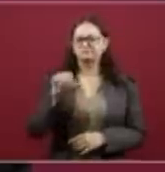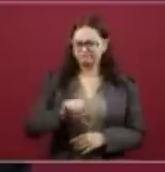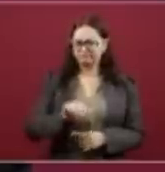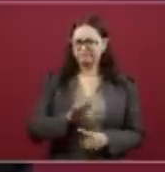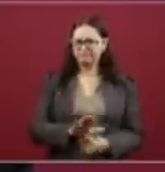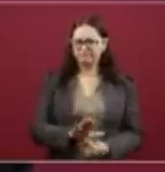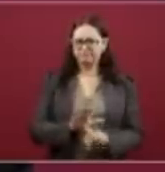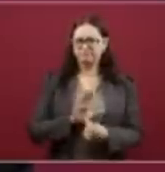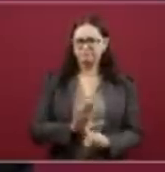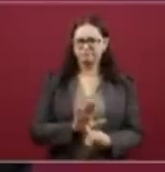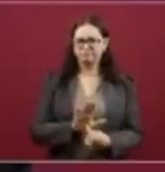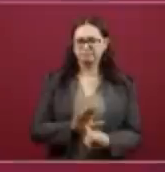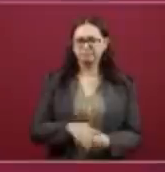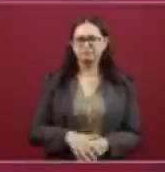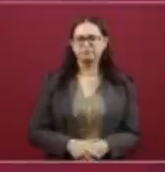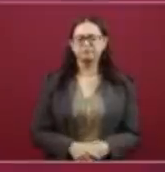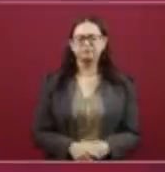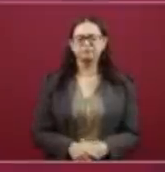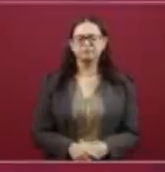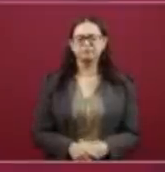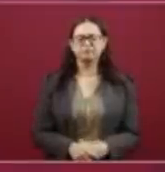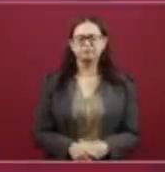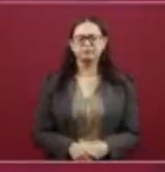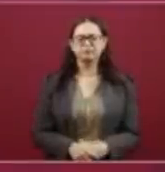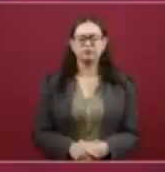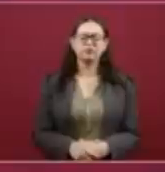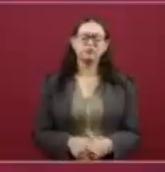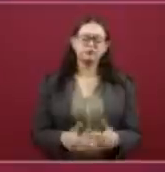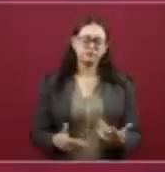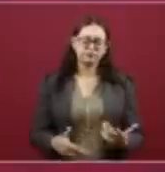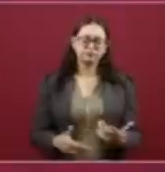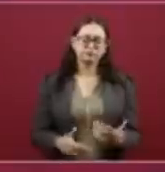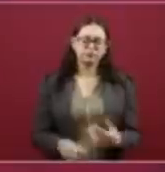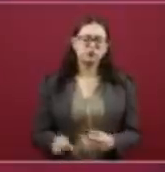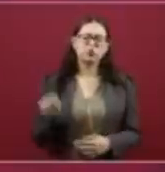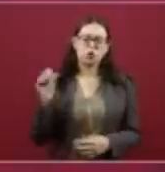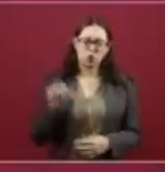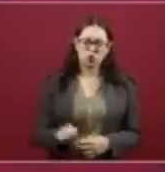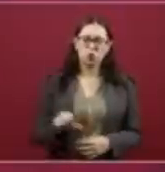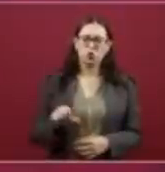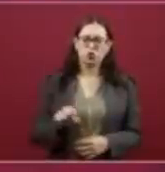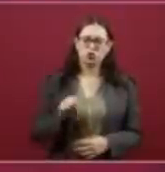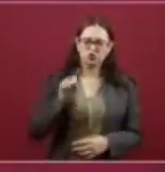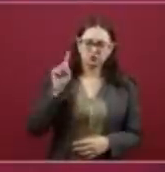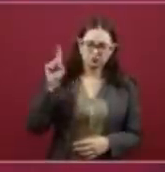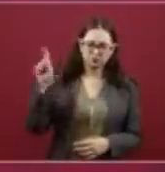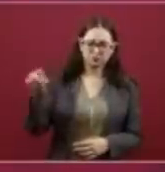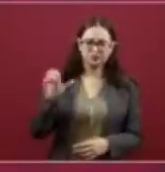Entonces, ese es el motivo de la visita hoy a Centla,